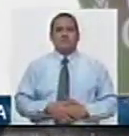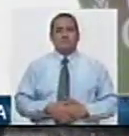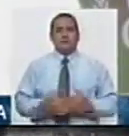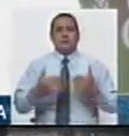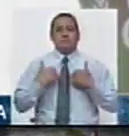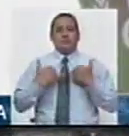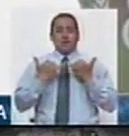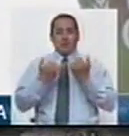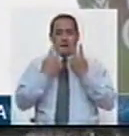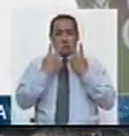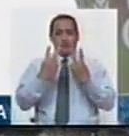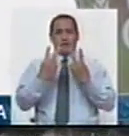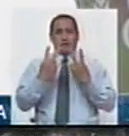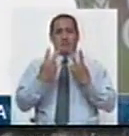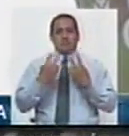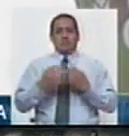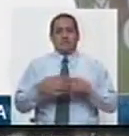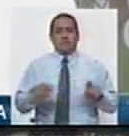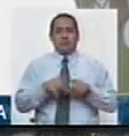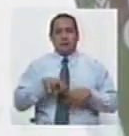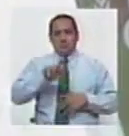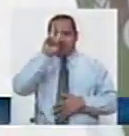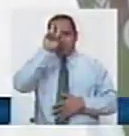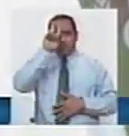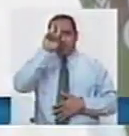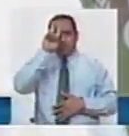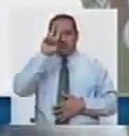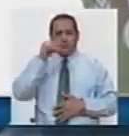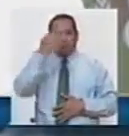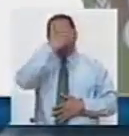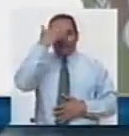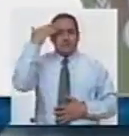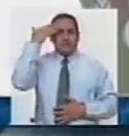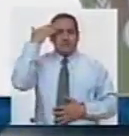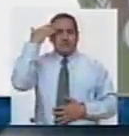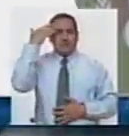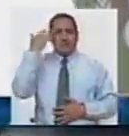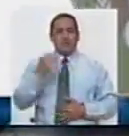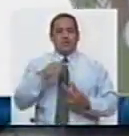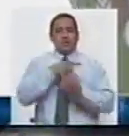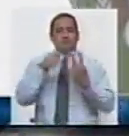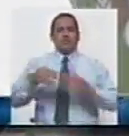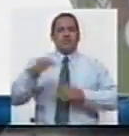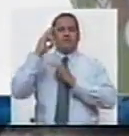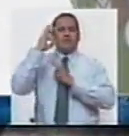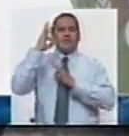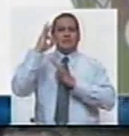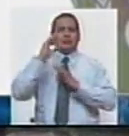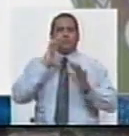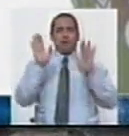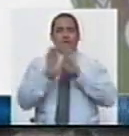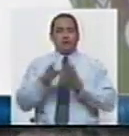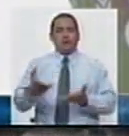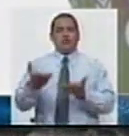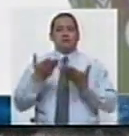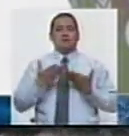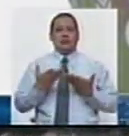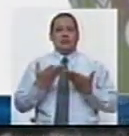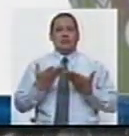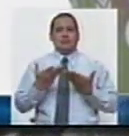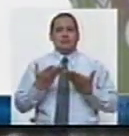Tenemos delante Perú y Francia, dos conferencias que nos desafían.